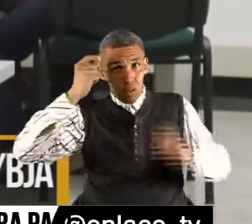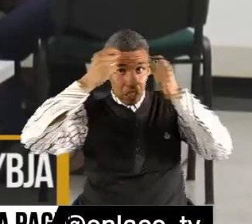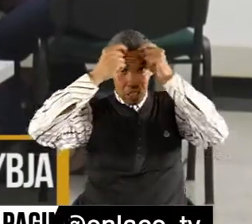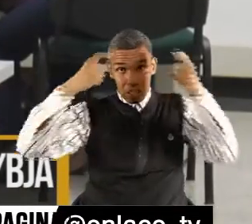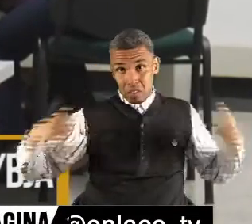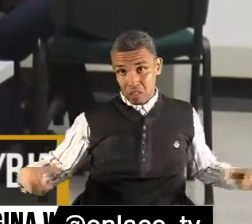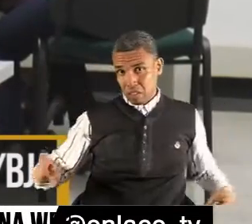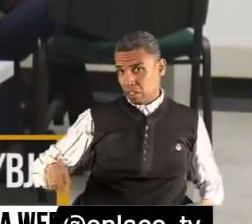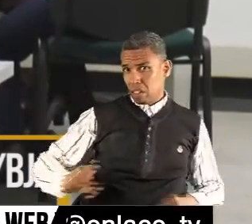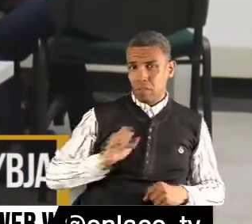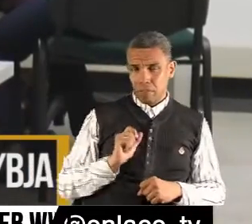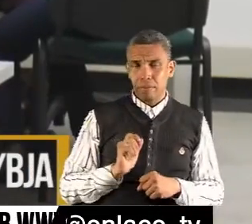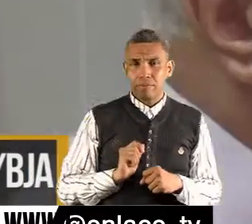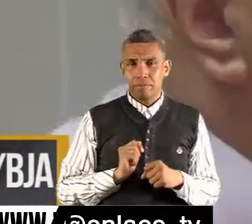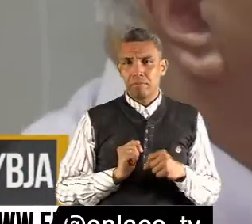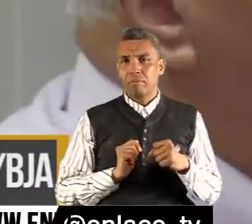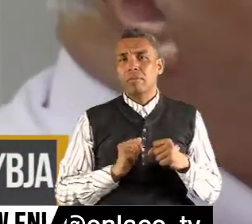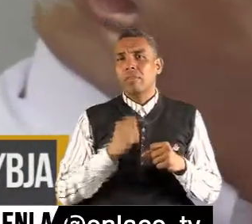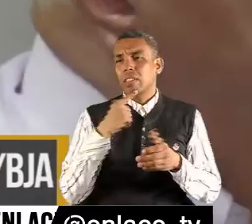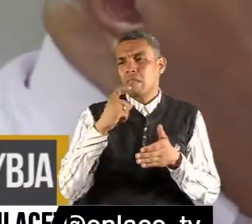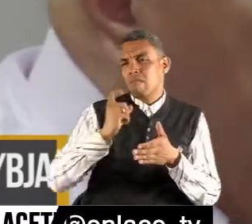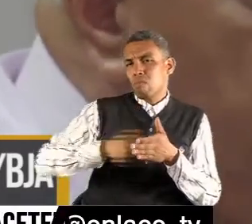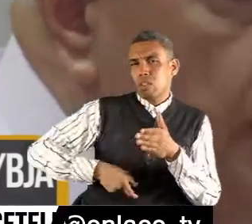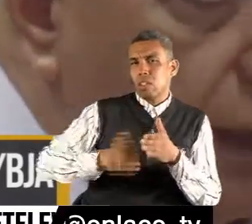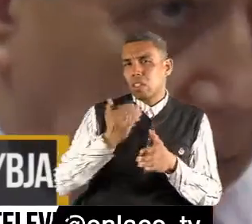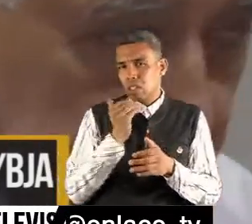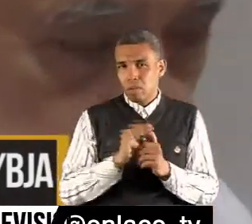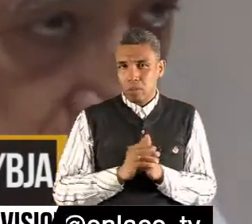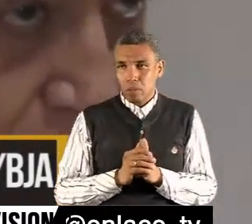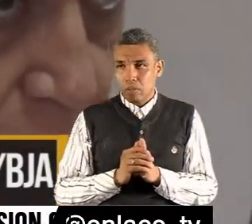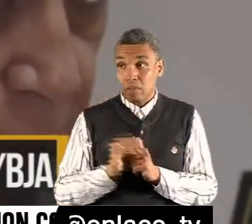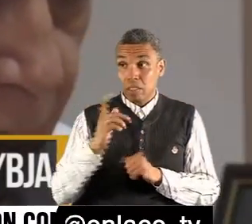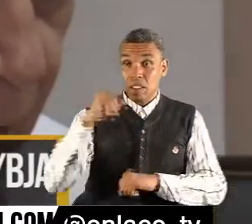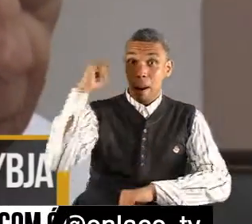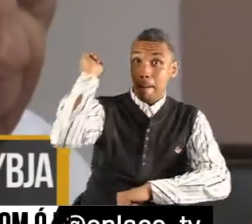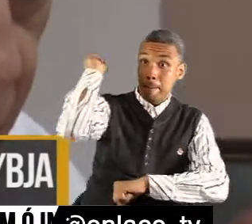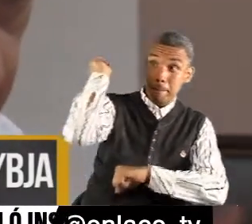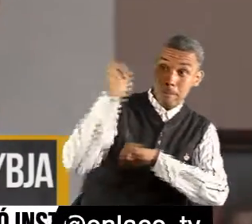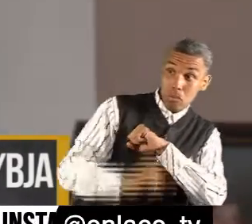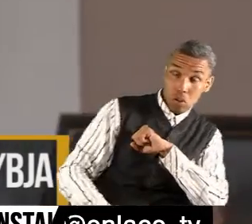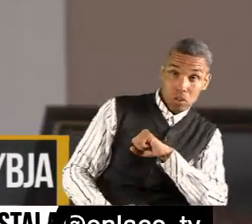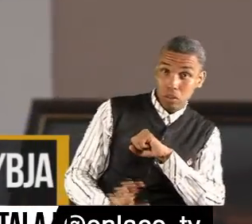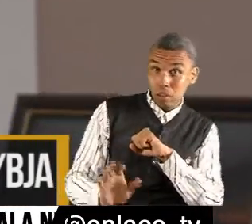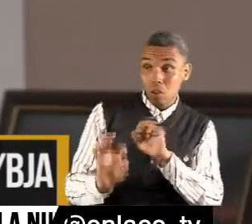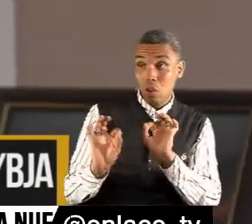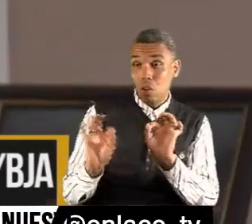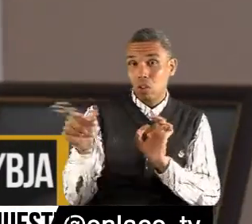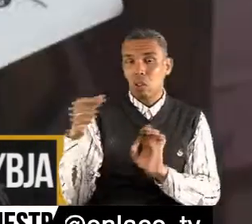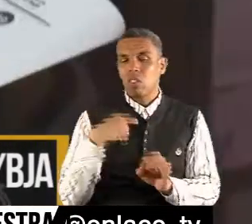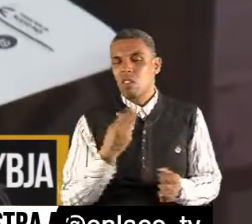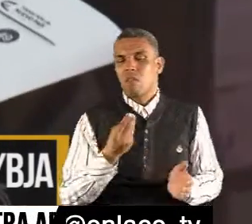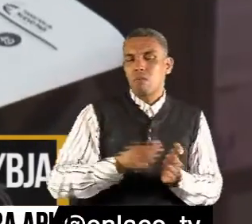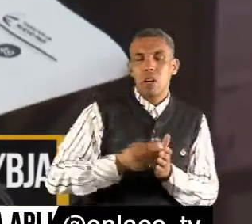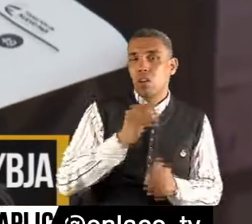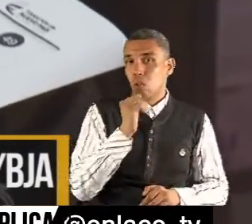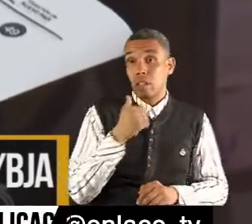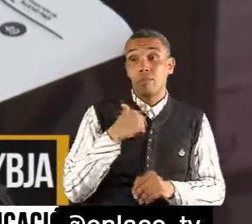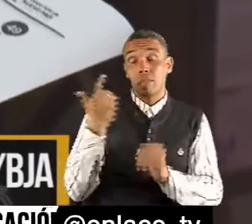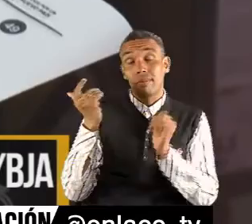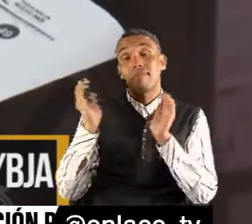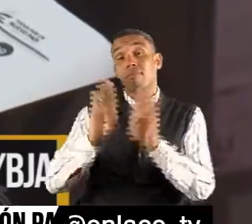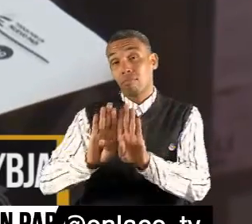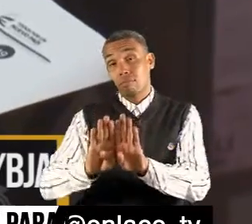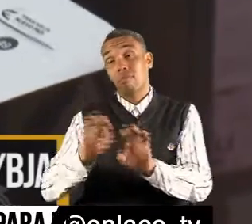el IVA y retención les acarreará a beneficiarios sanciones económicas y legales, además del cierre de establecimientos que comenzará en los próximos